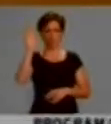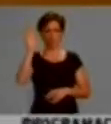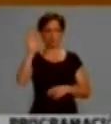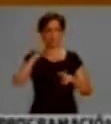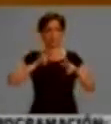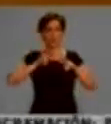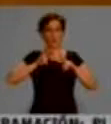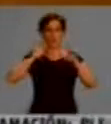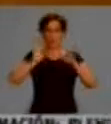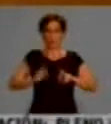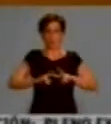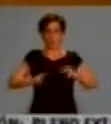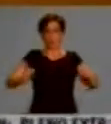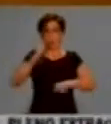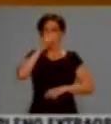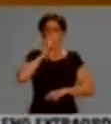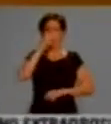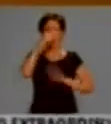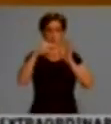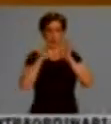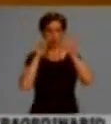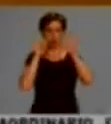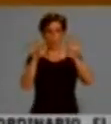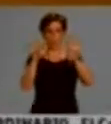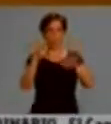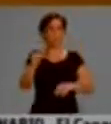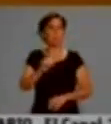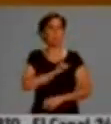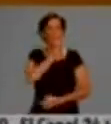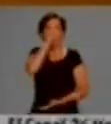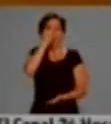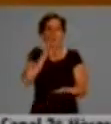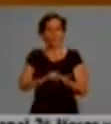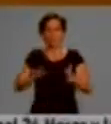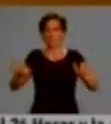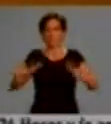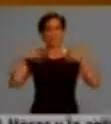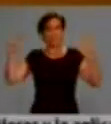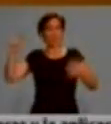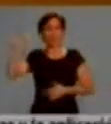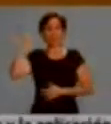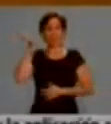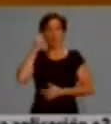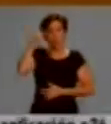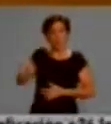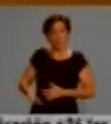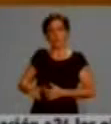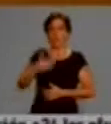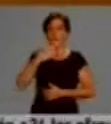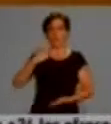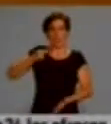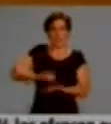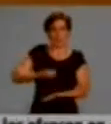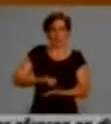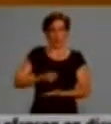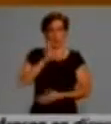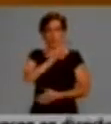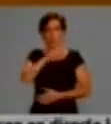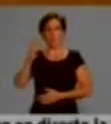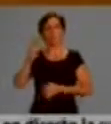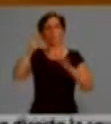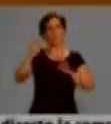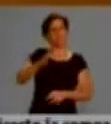a principio de 2009, cuando un buen día nos enteramos de que al tesorero del Partido Popular lo habían